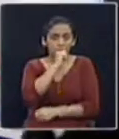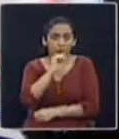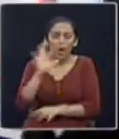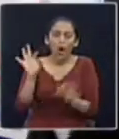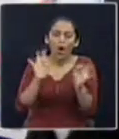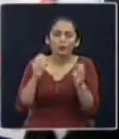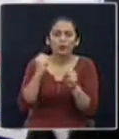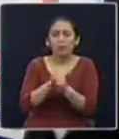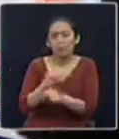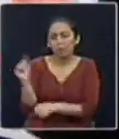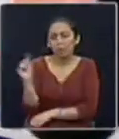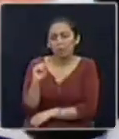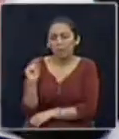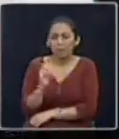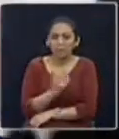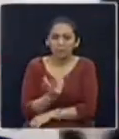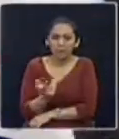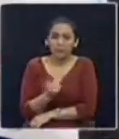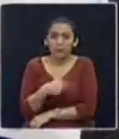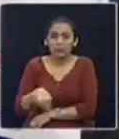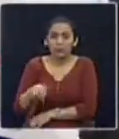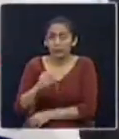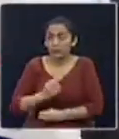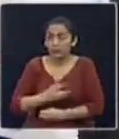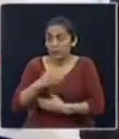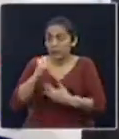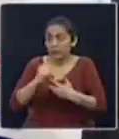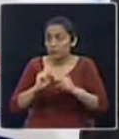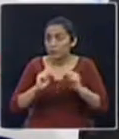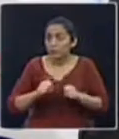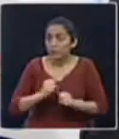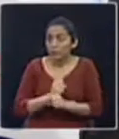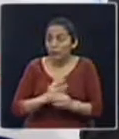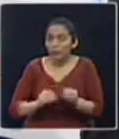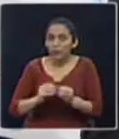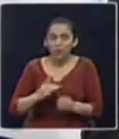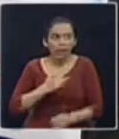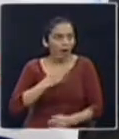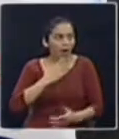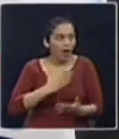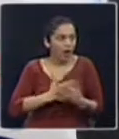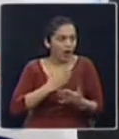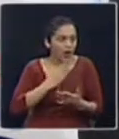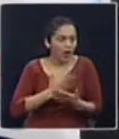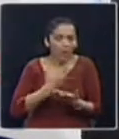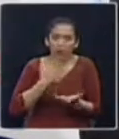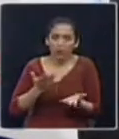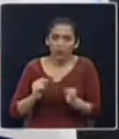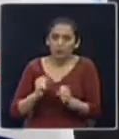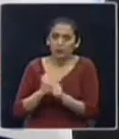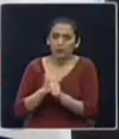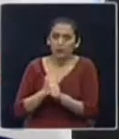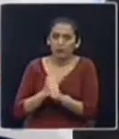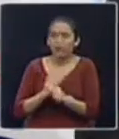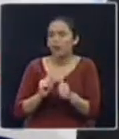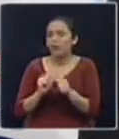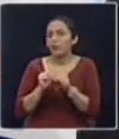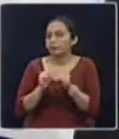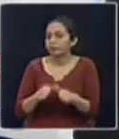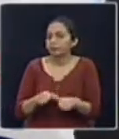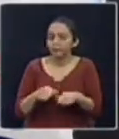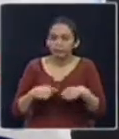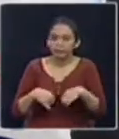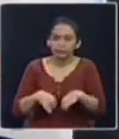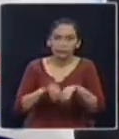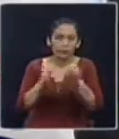subempleo agradecerían poder trabajar, por ejemplo, en la modalidad de contrato a plazo fijo o contrato por horas